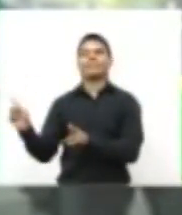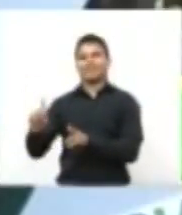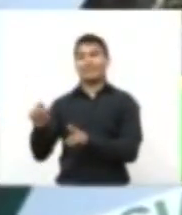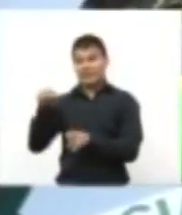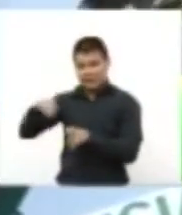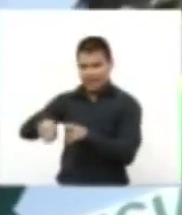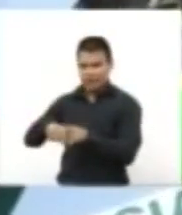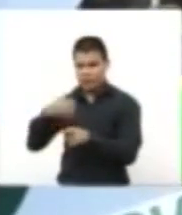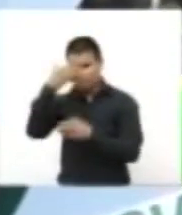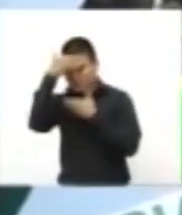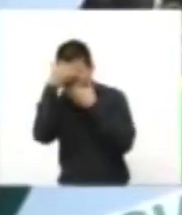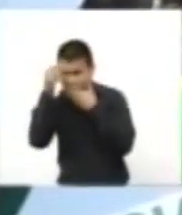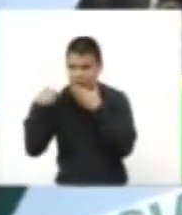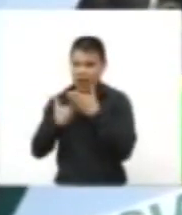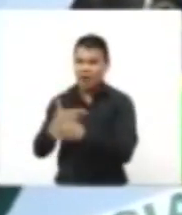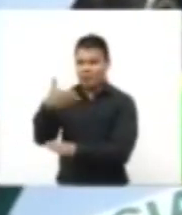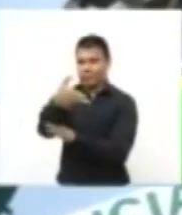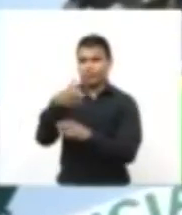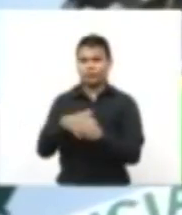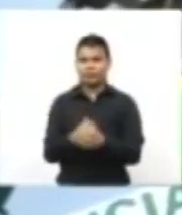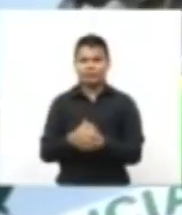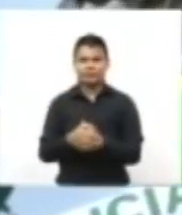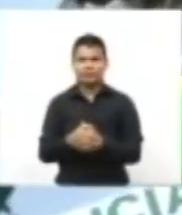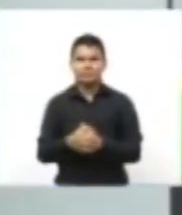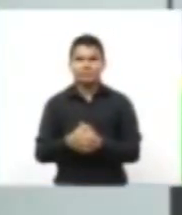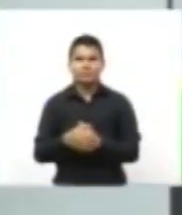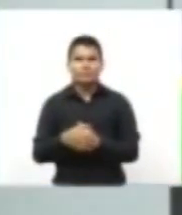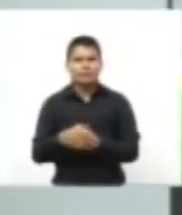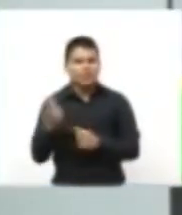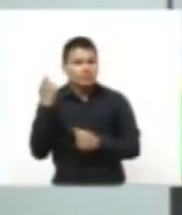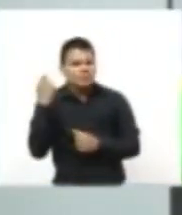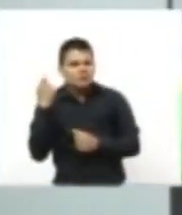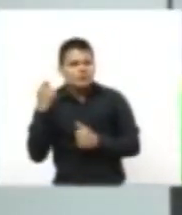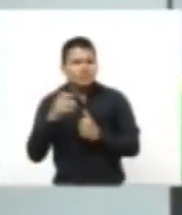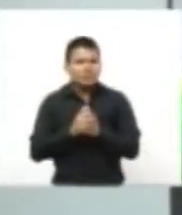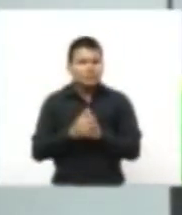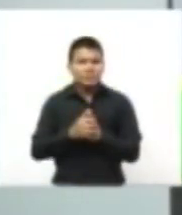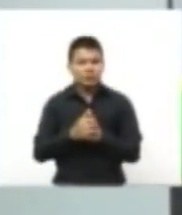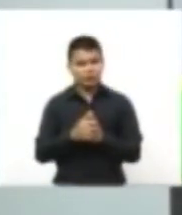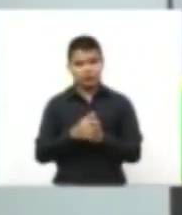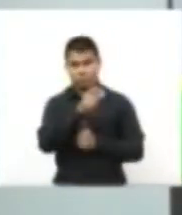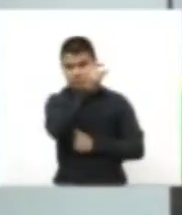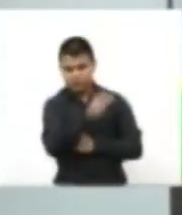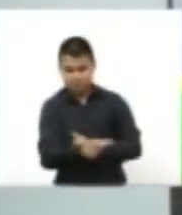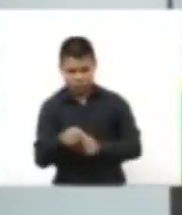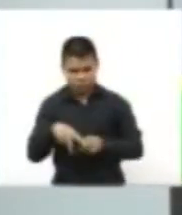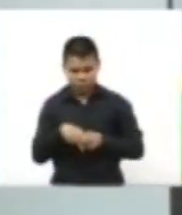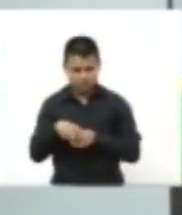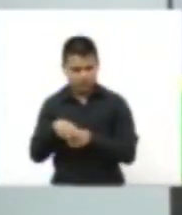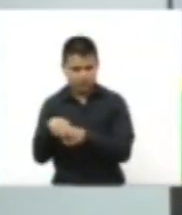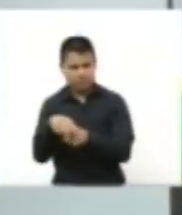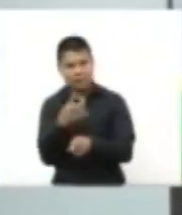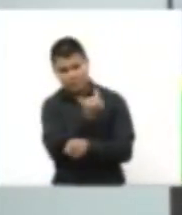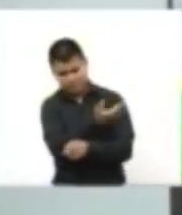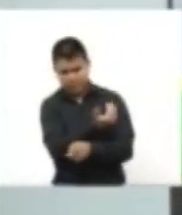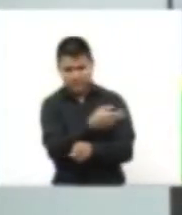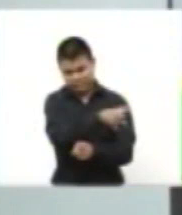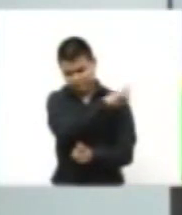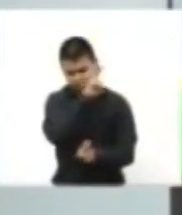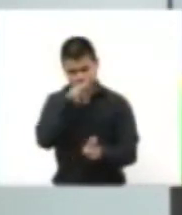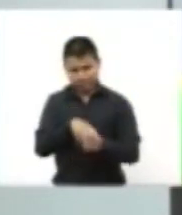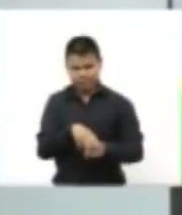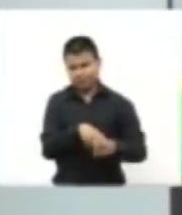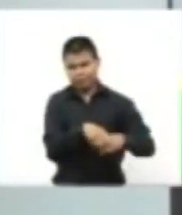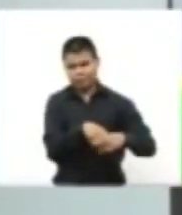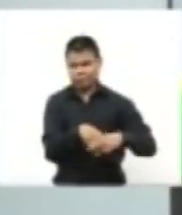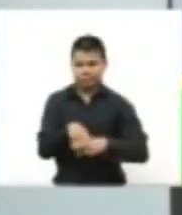flagrancia cuando pretendía abusar de una joven de 18 años de edad. A una ciudadana que lo había abordado para que la